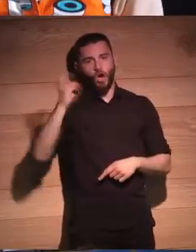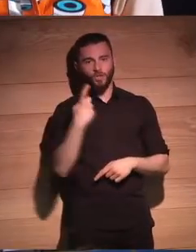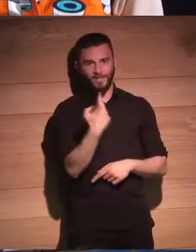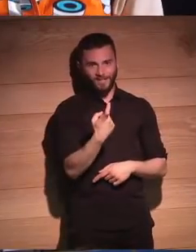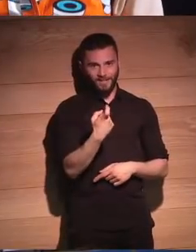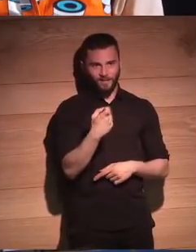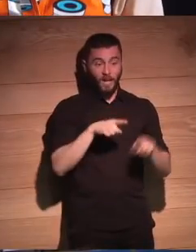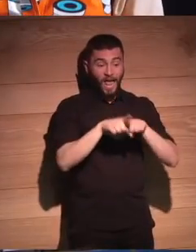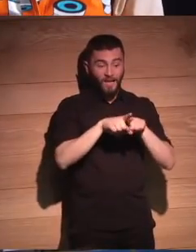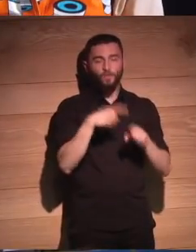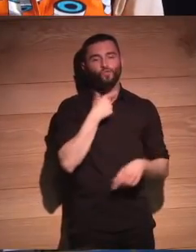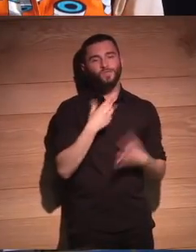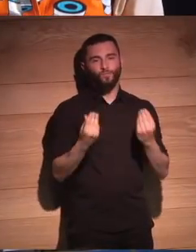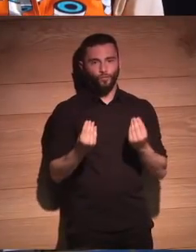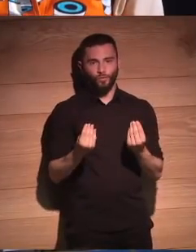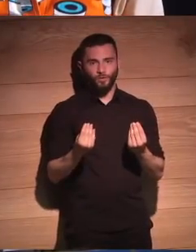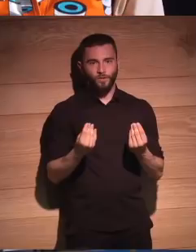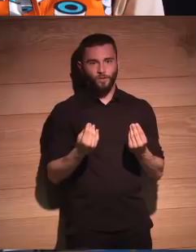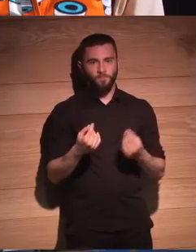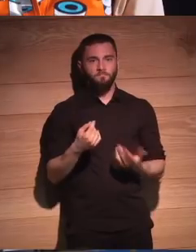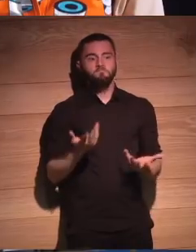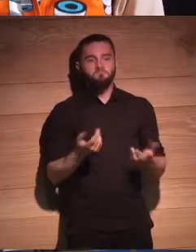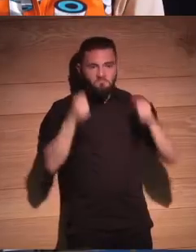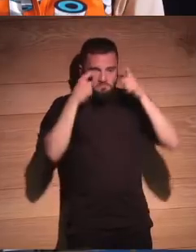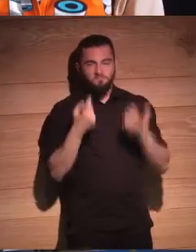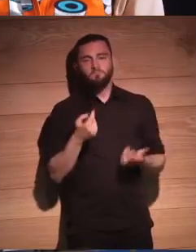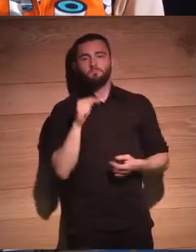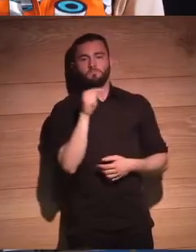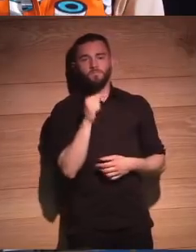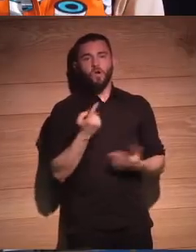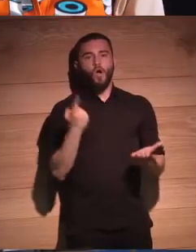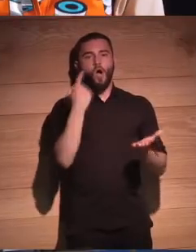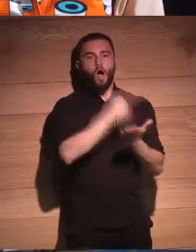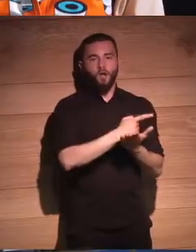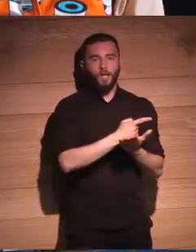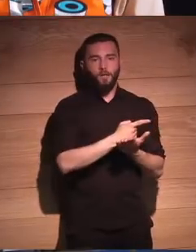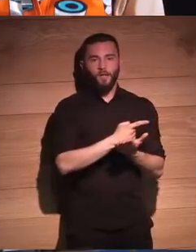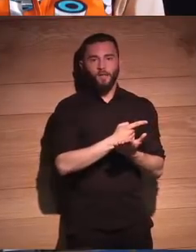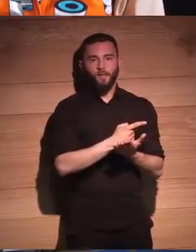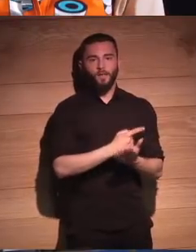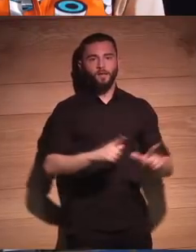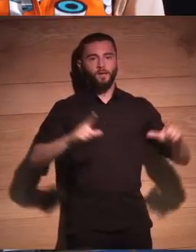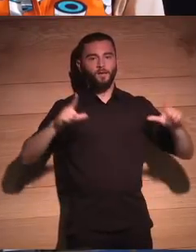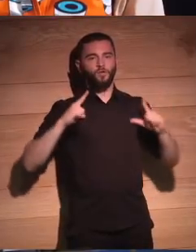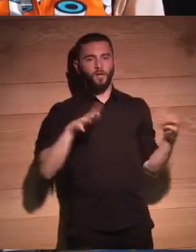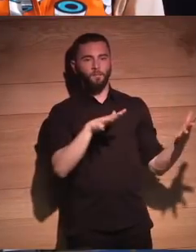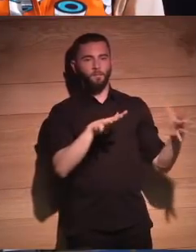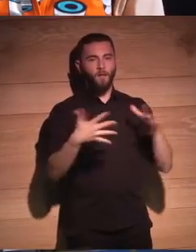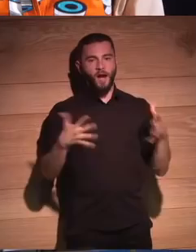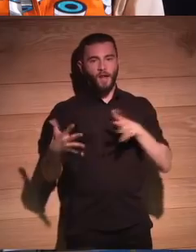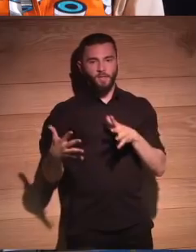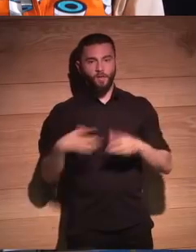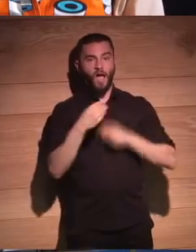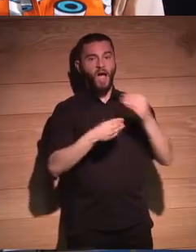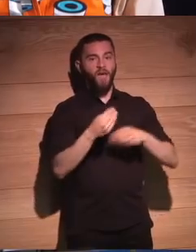a la crítica le gustó mucho, ver que otra vez podía interpretar o reinterpretar un personaje parecido, dándole